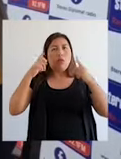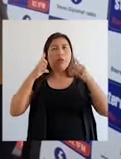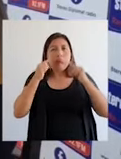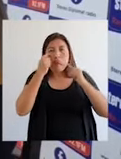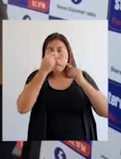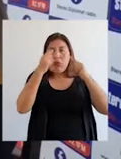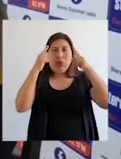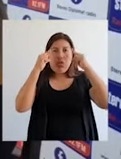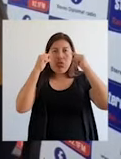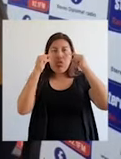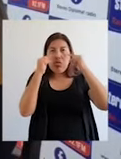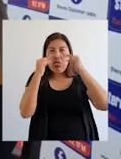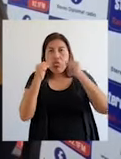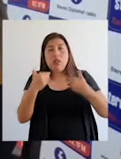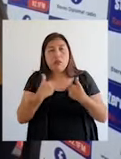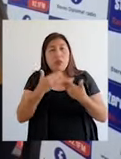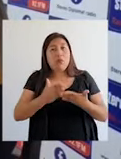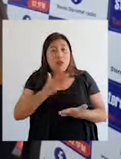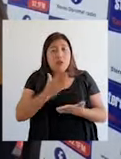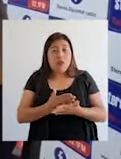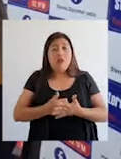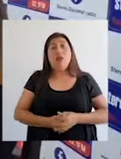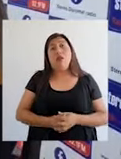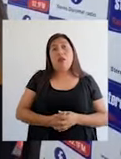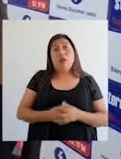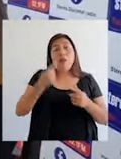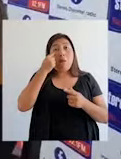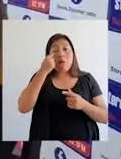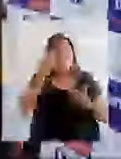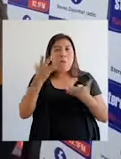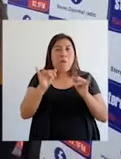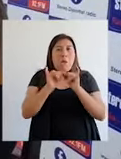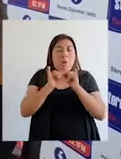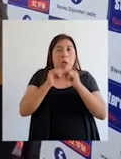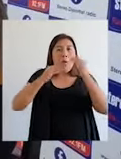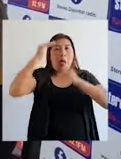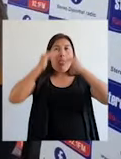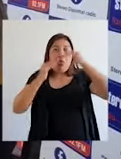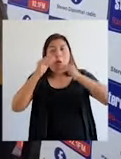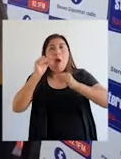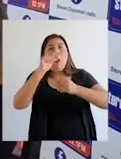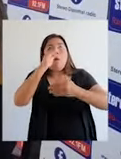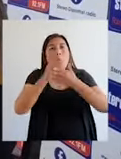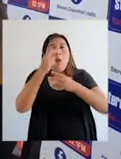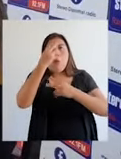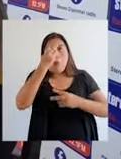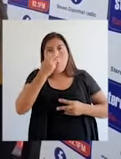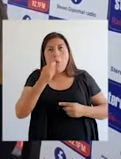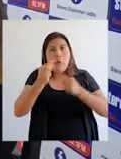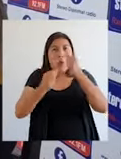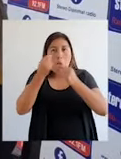otro usa lentes. Inicialmente. Luego uno dice, bueno, mi medida es más alta que la del resto. Y después vienen problemas visuales ya